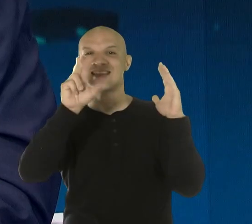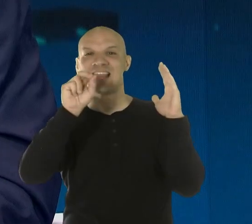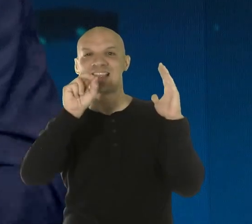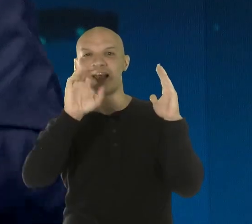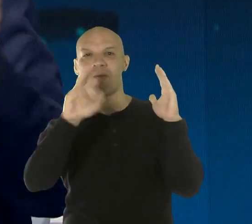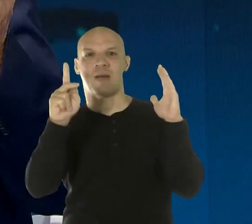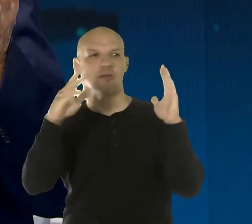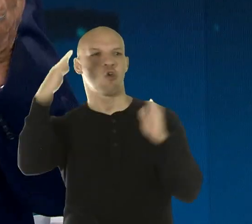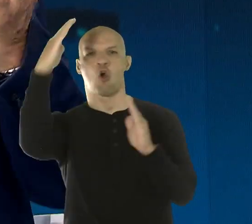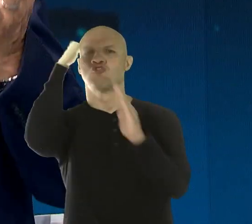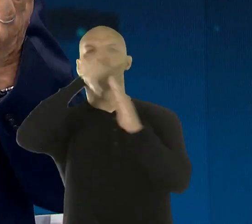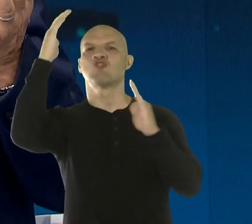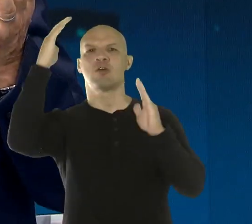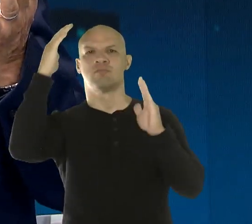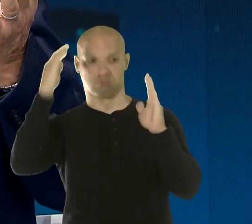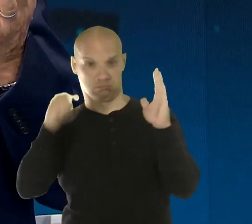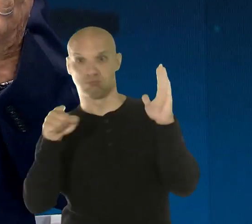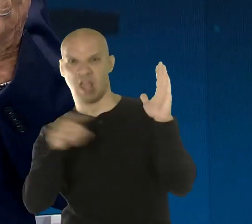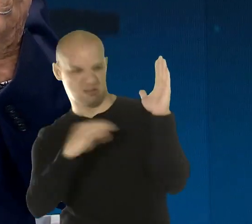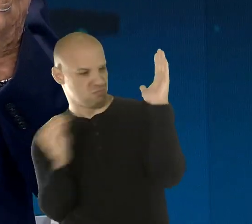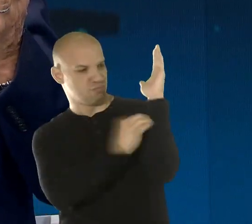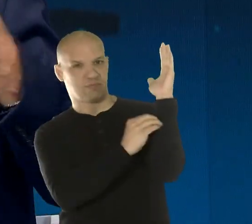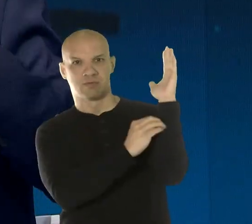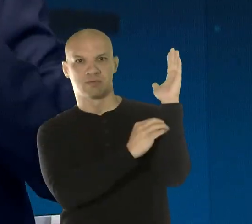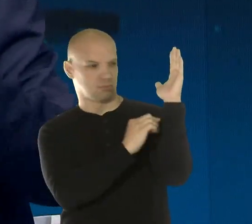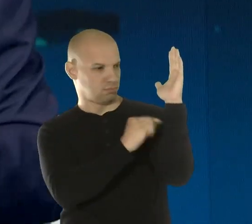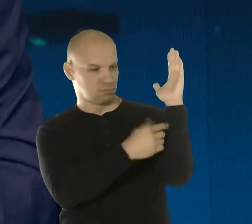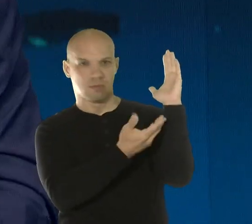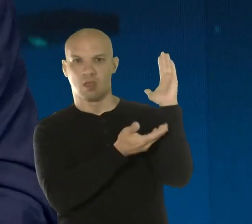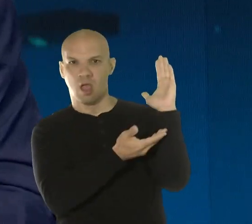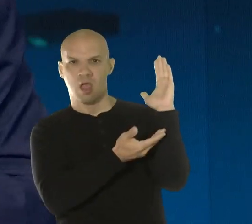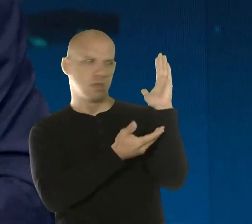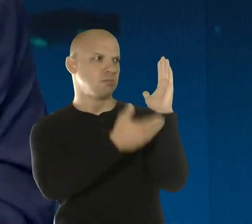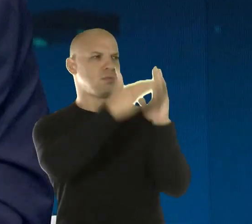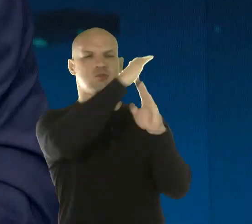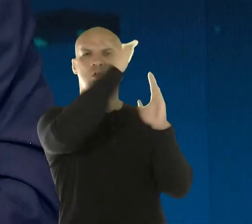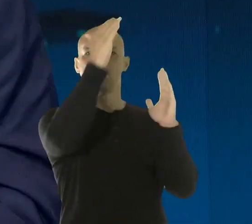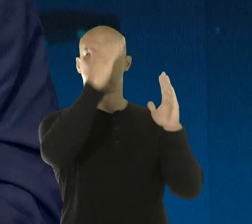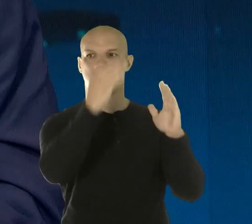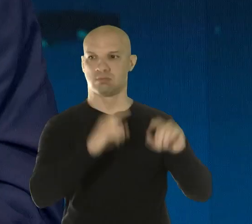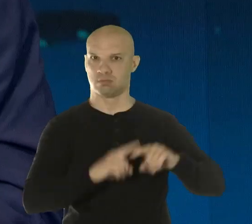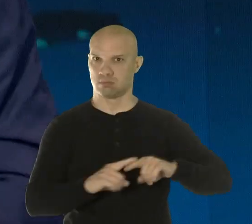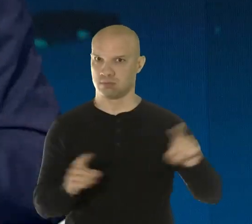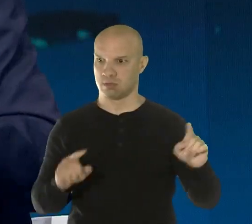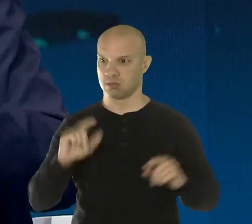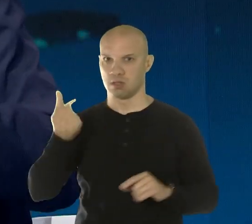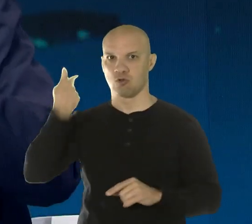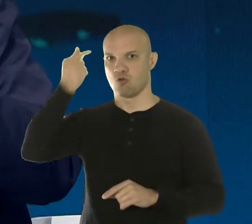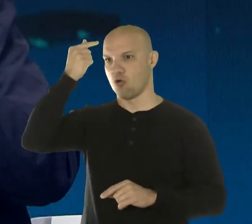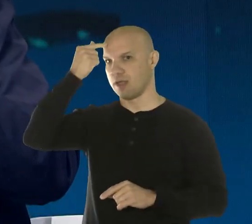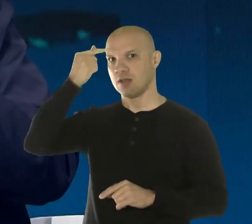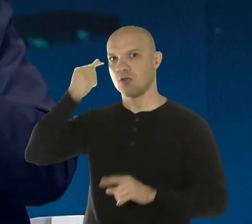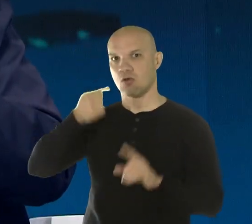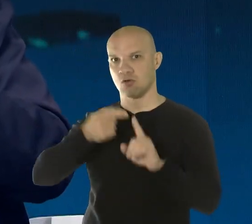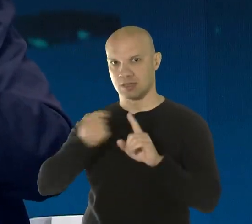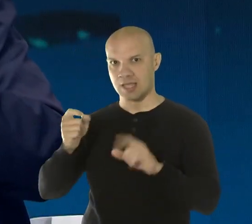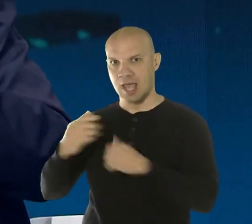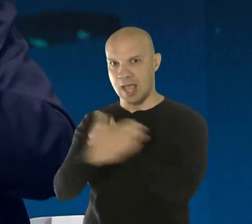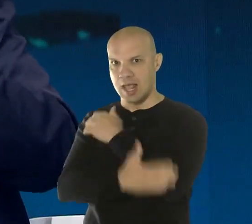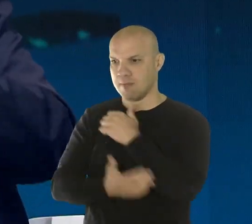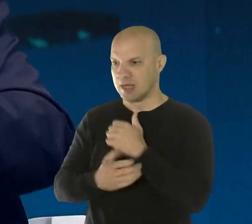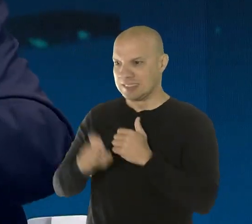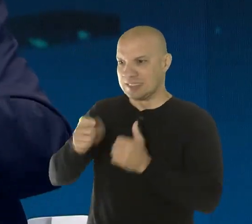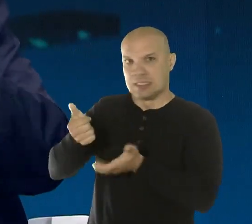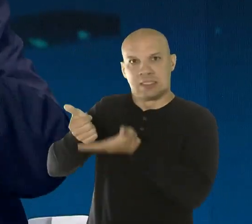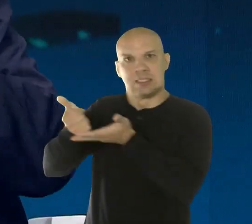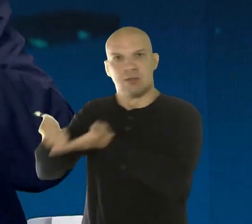y de pronto ver un banco como ese, que literalmente tuvo que haber una intervención por parte del gobierno suizo para entonces, y